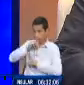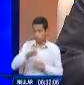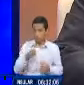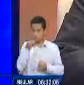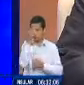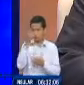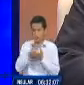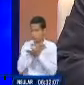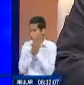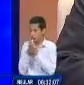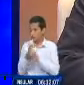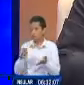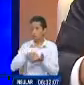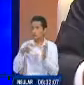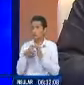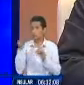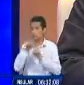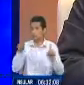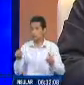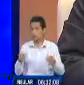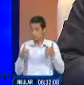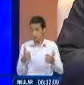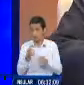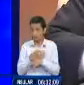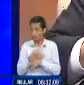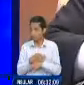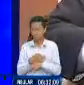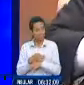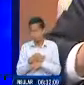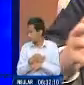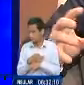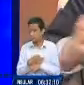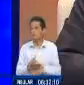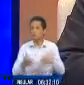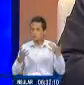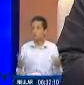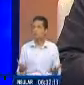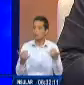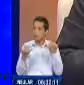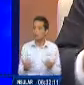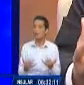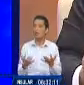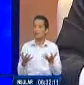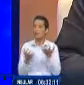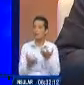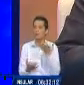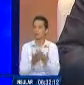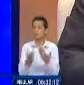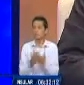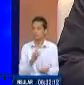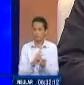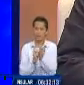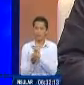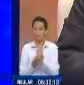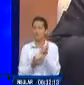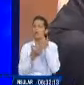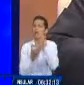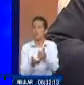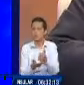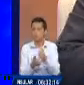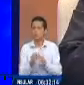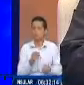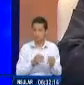información ese sistema no funciona muy bien y no ha funcionado en otros países por eso eso queremos facilitar obviamente para la inversión